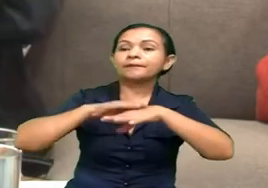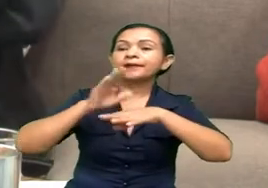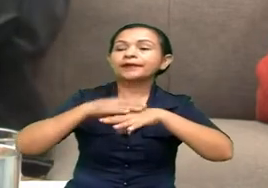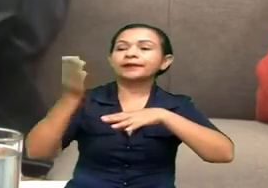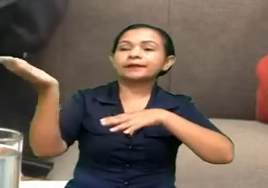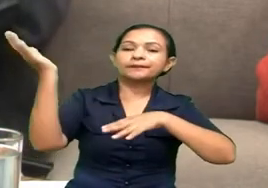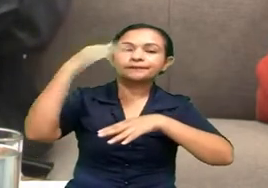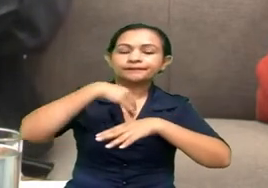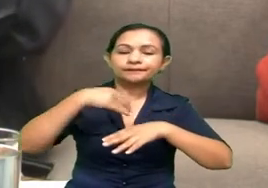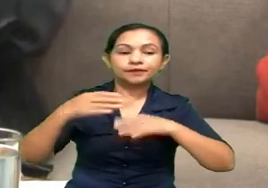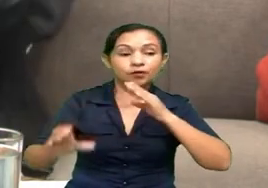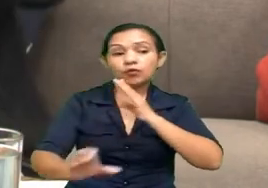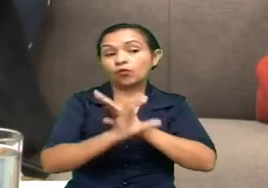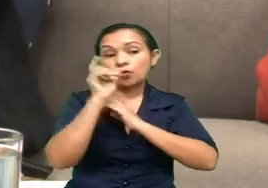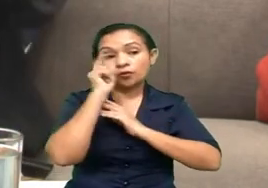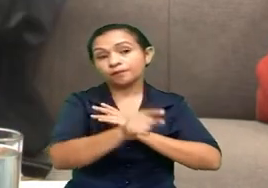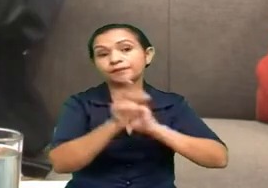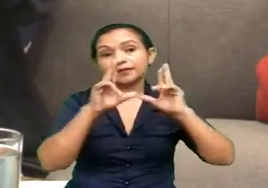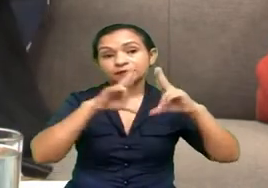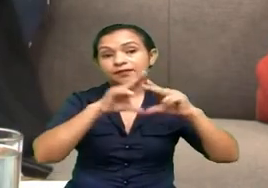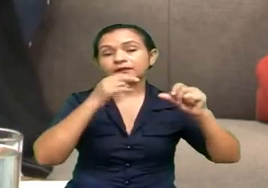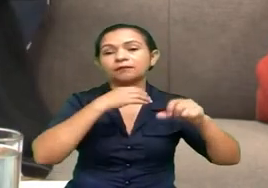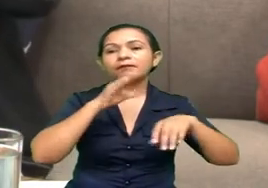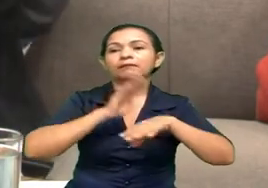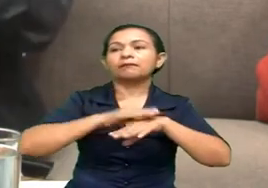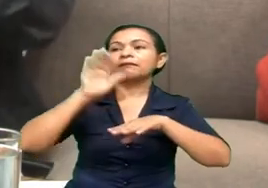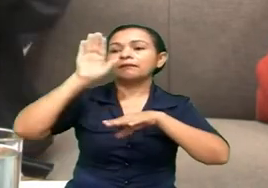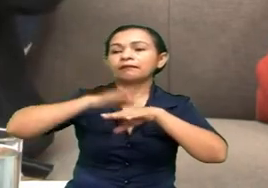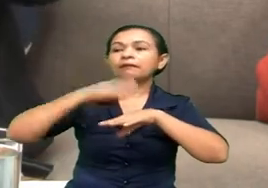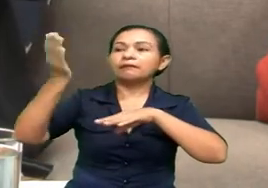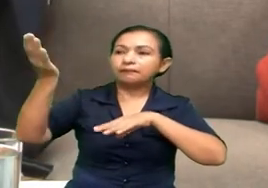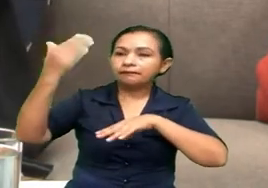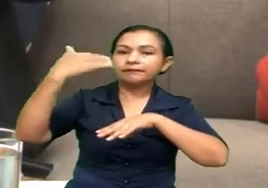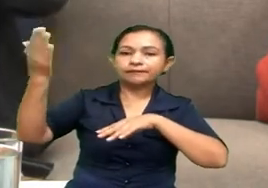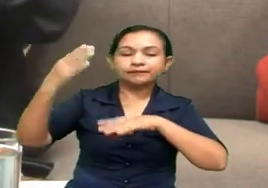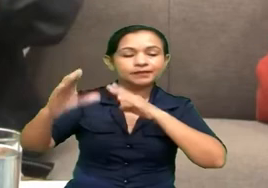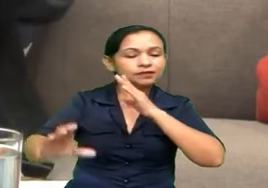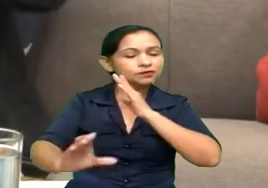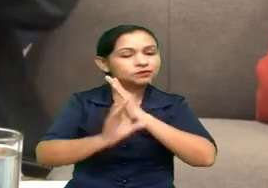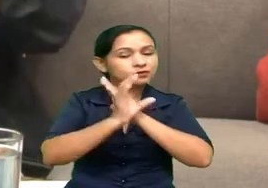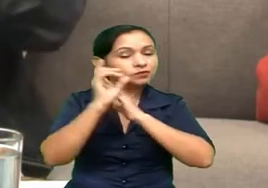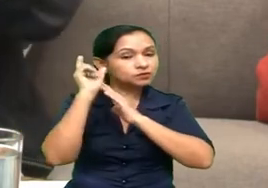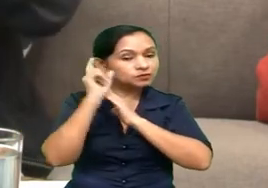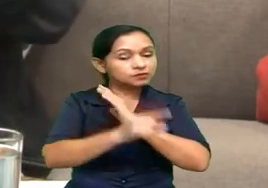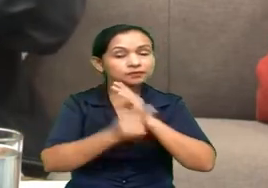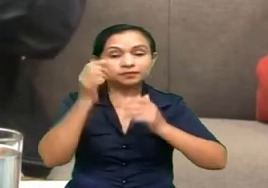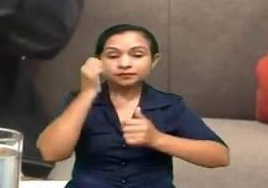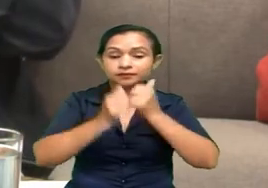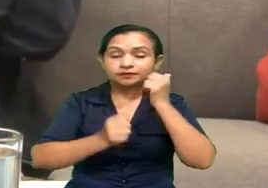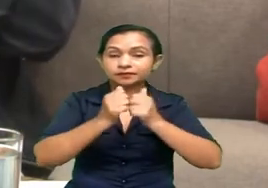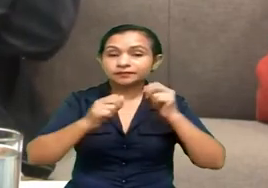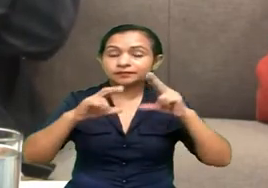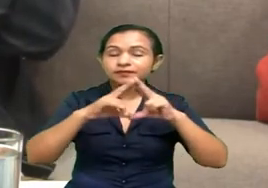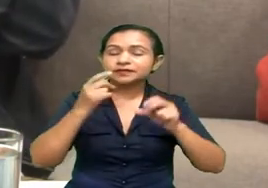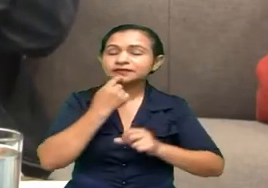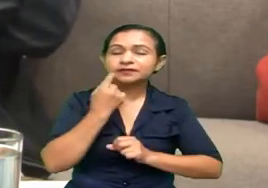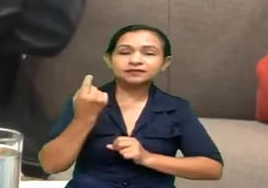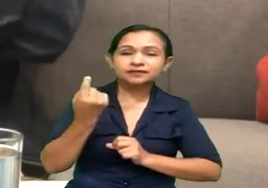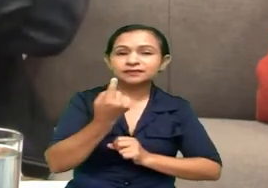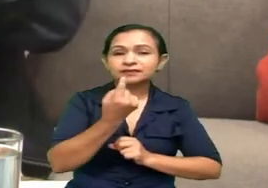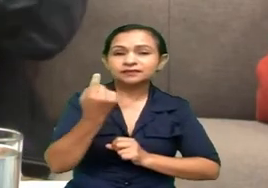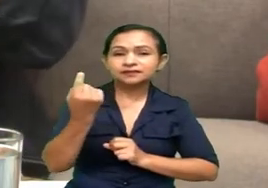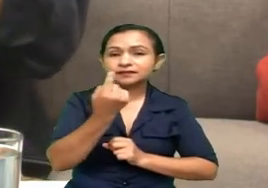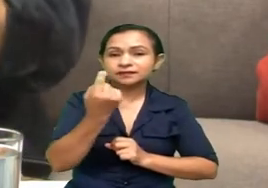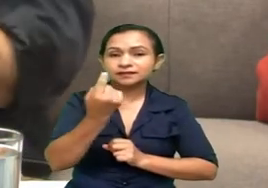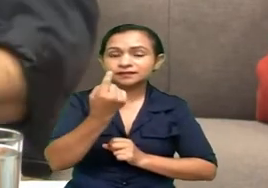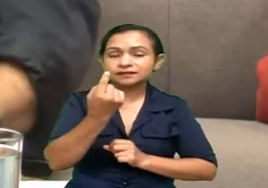verdad clarísima. Los culpables de las principales debacles y daños que ha sufrido Nicaragua por parte